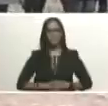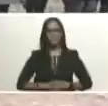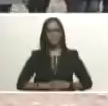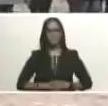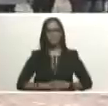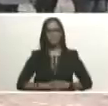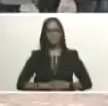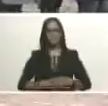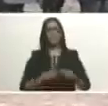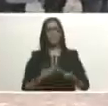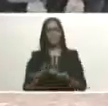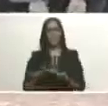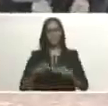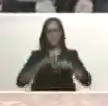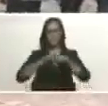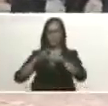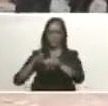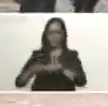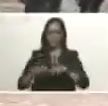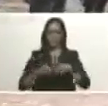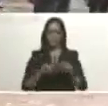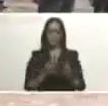Respetuosamente, podemos tomar asiento.